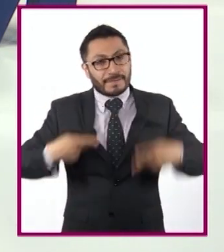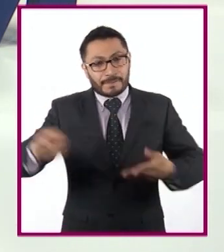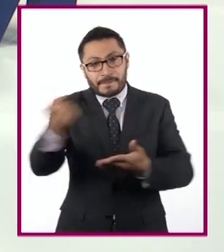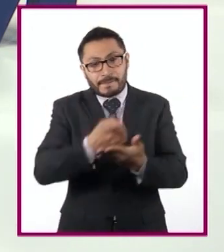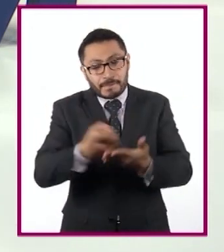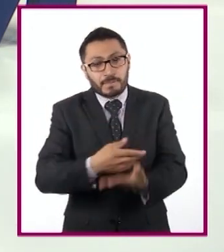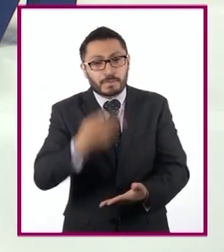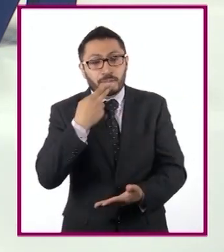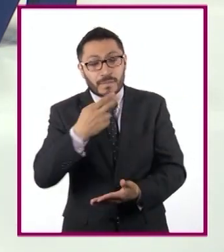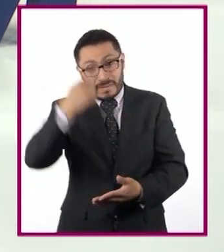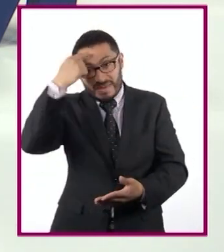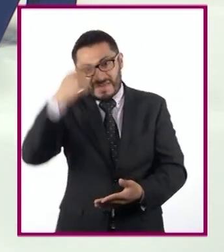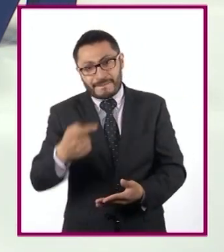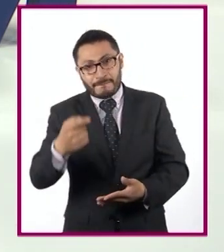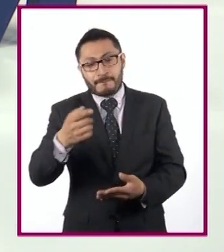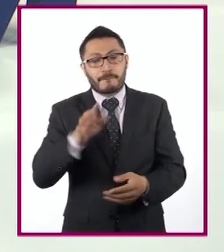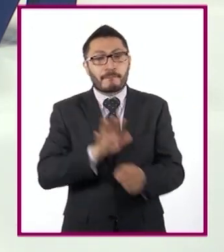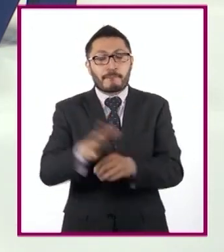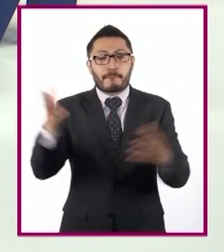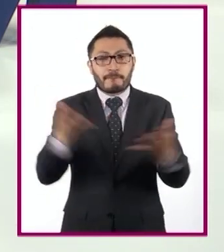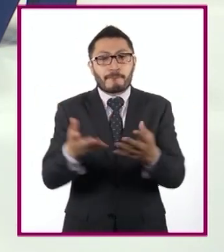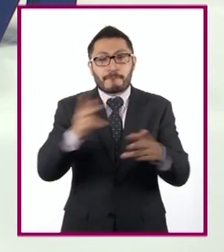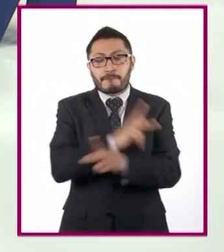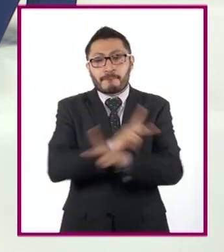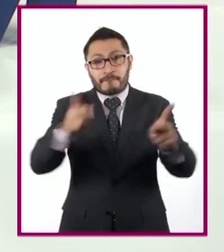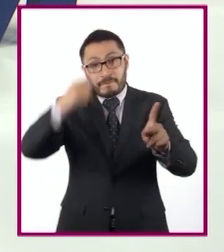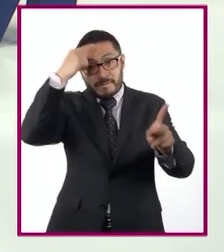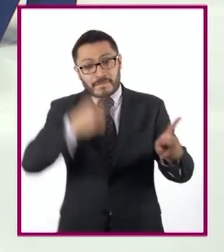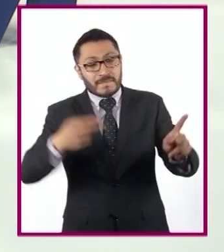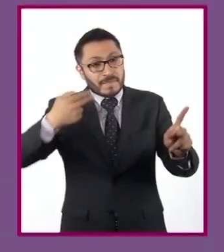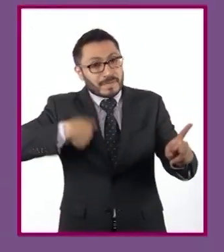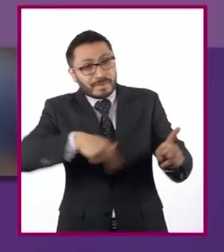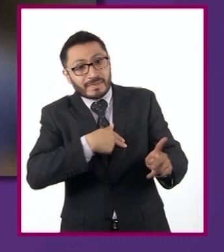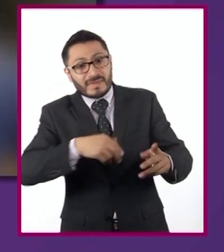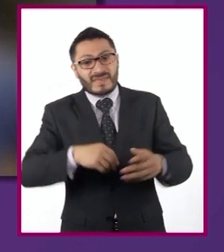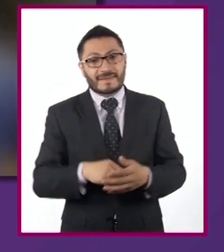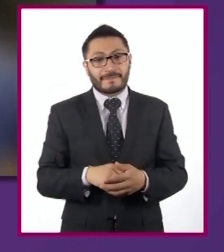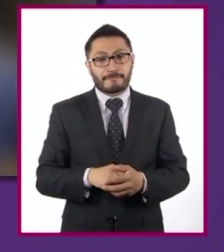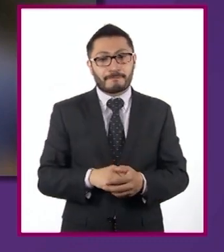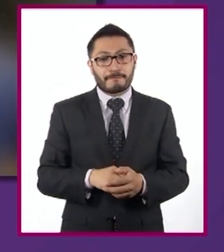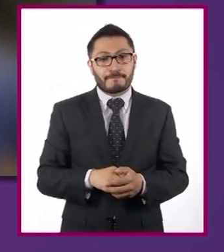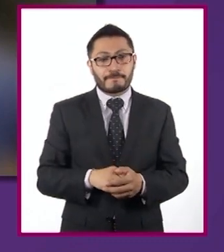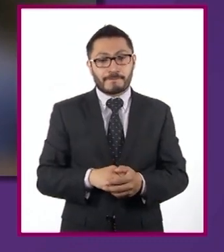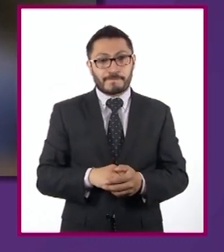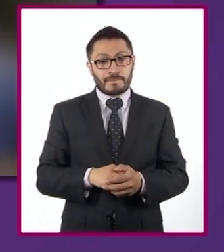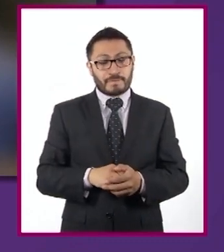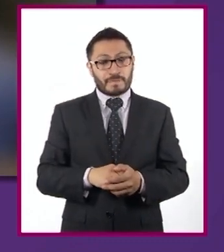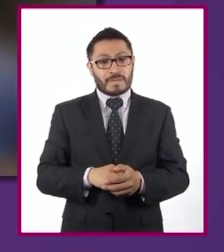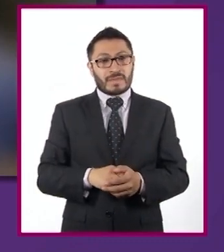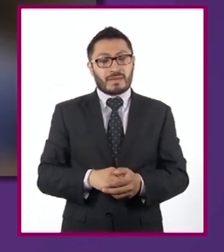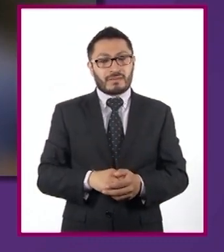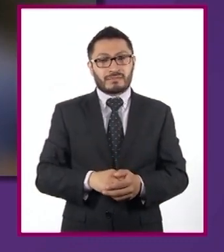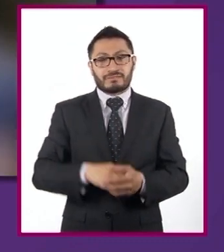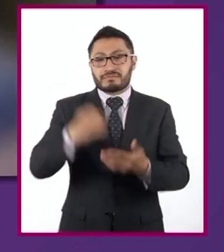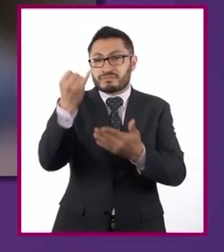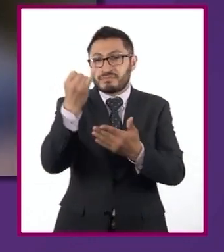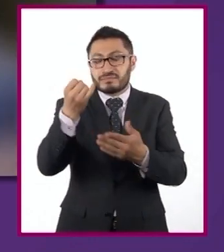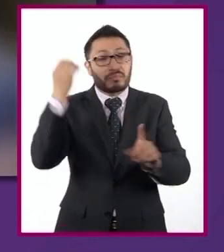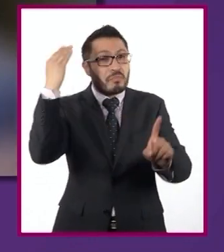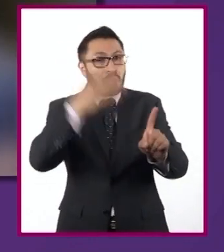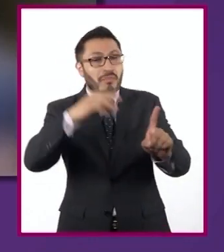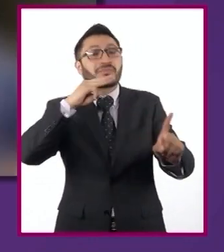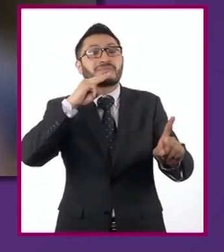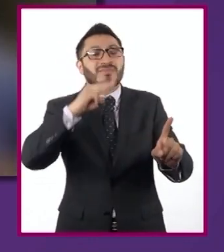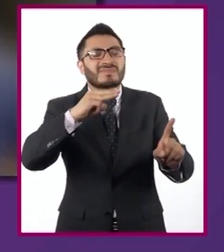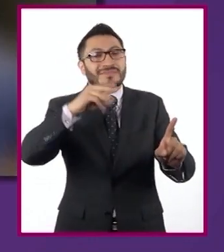y sobre todo qué es lo que hace la publicidad con nosotros. En una composición visual, todo